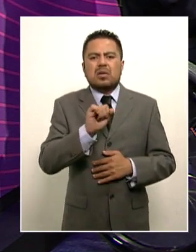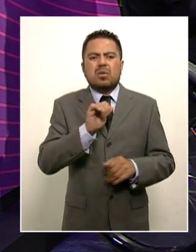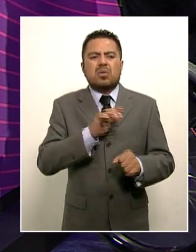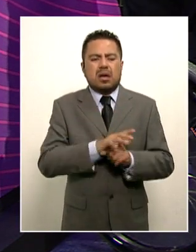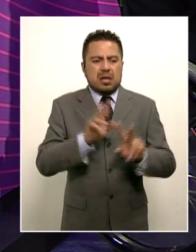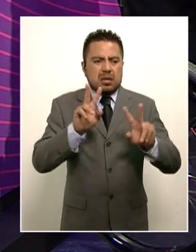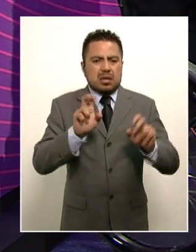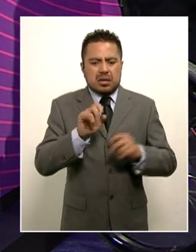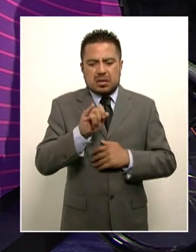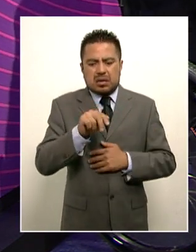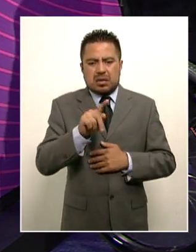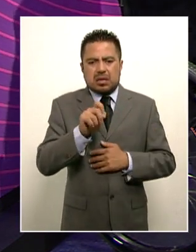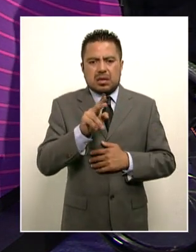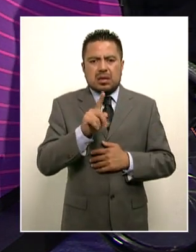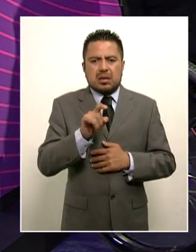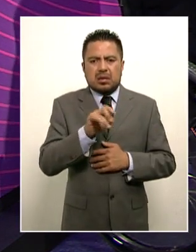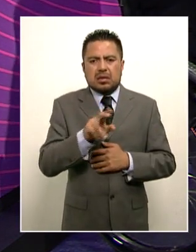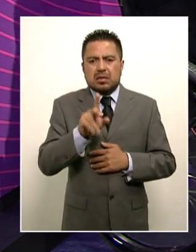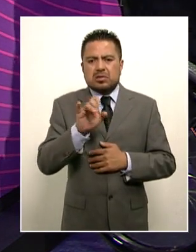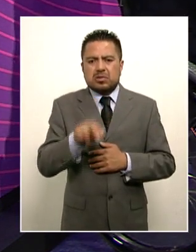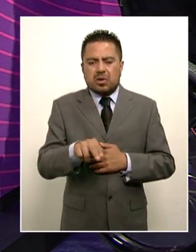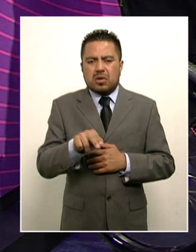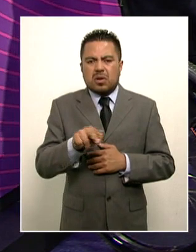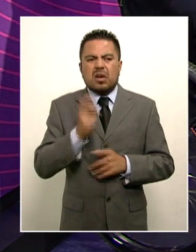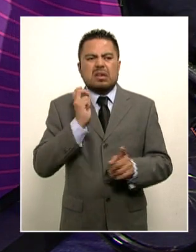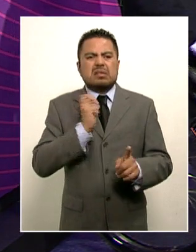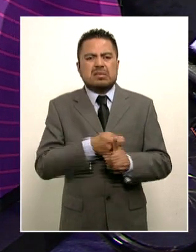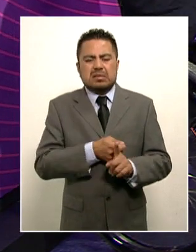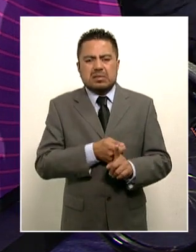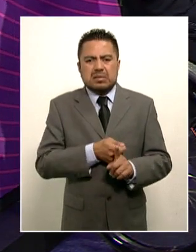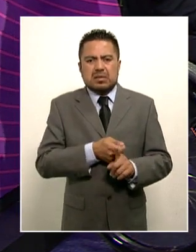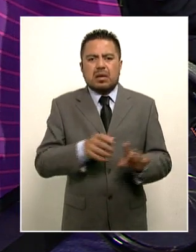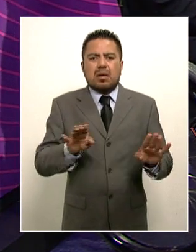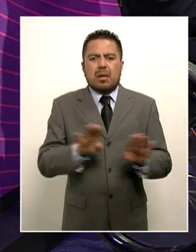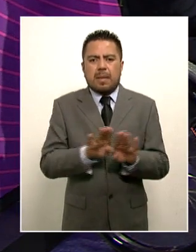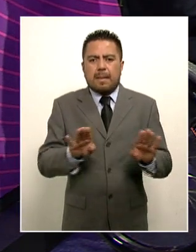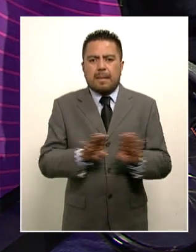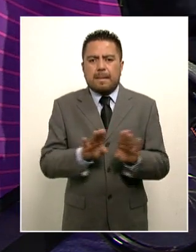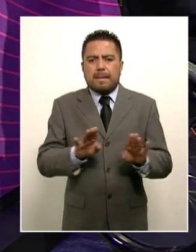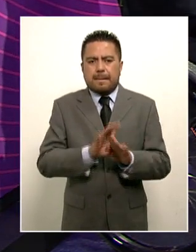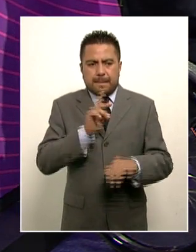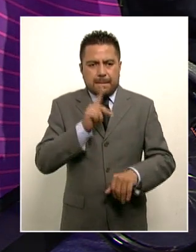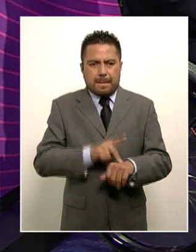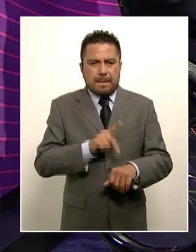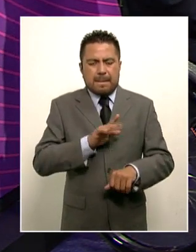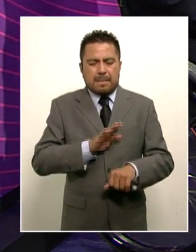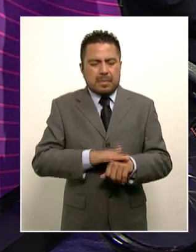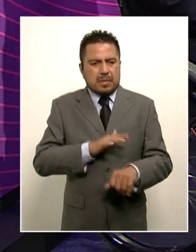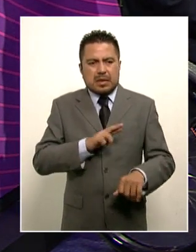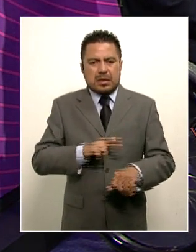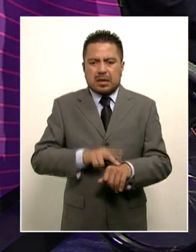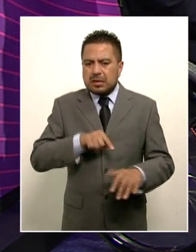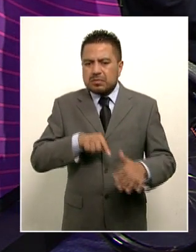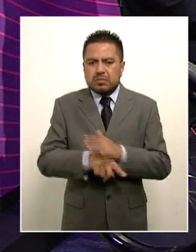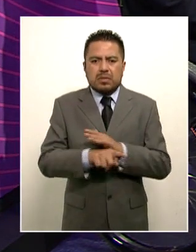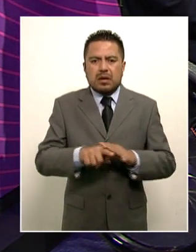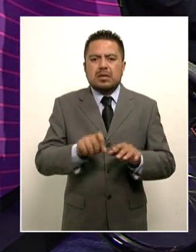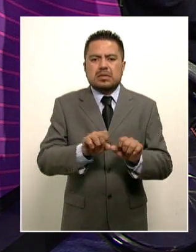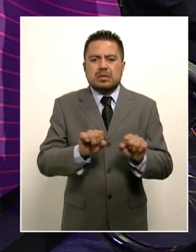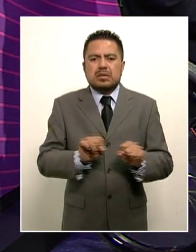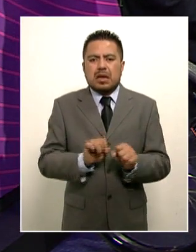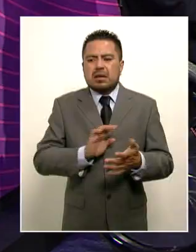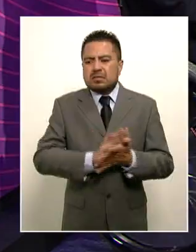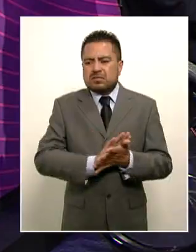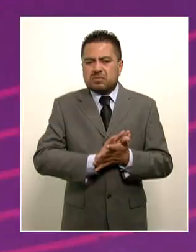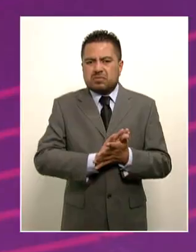interdicción, porque desde mi punto de vista el tema de la interdicción es como la piedra angular del sistema que